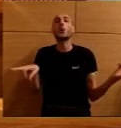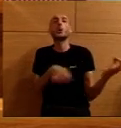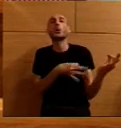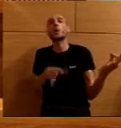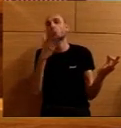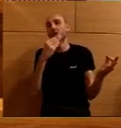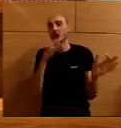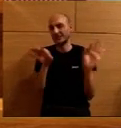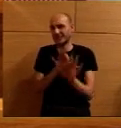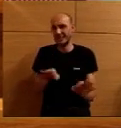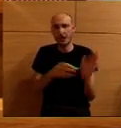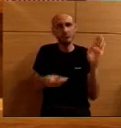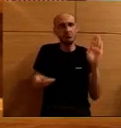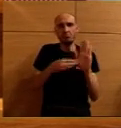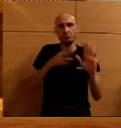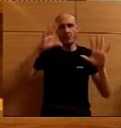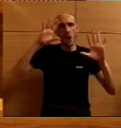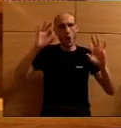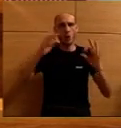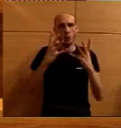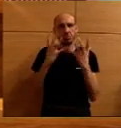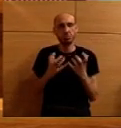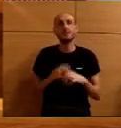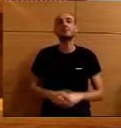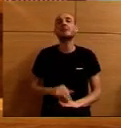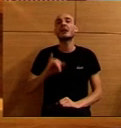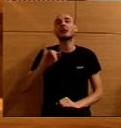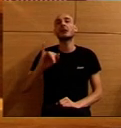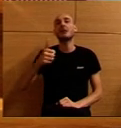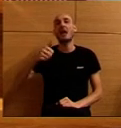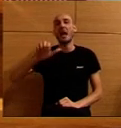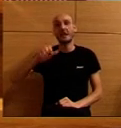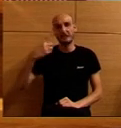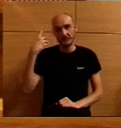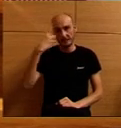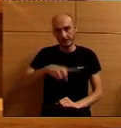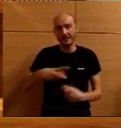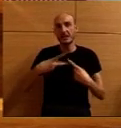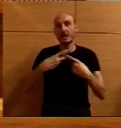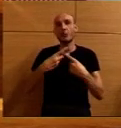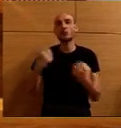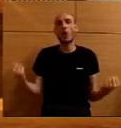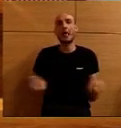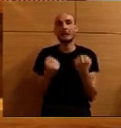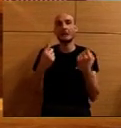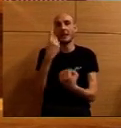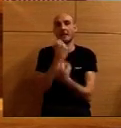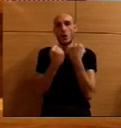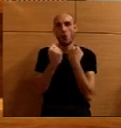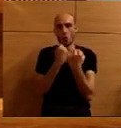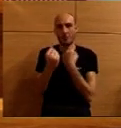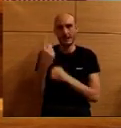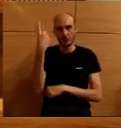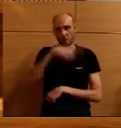alguna. Comienzo explicando muy brevemente qué es el impuesto de actividades económicas, pues he tenido conocimiento que había al menos un par de diputados